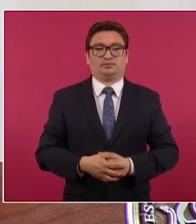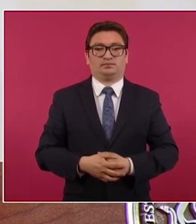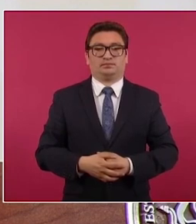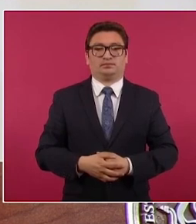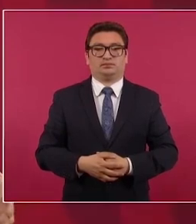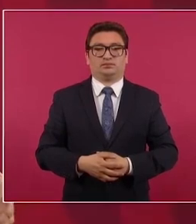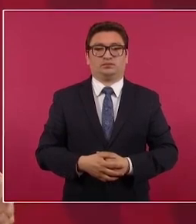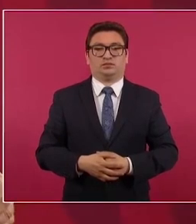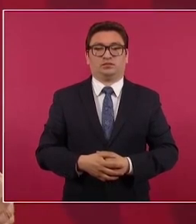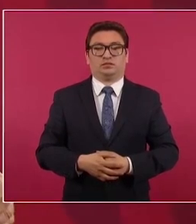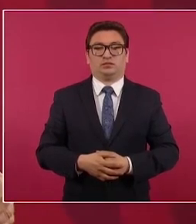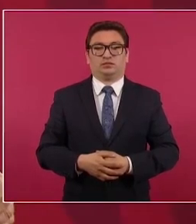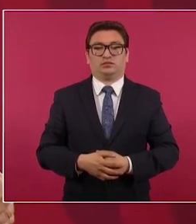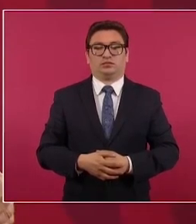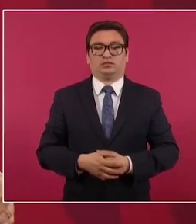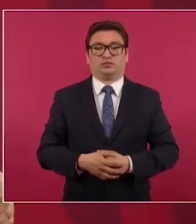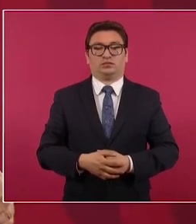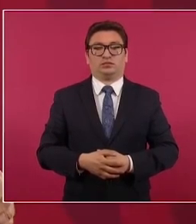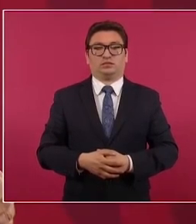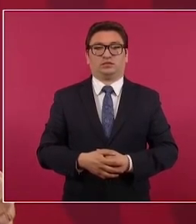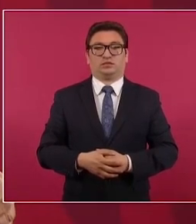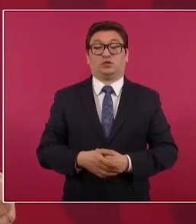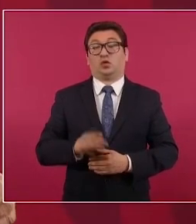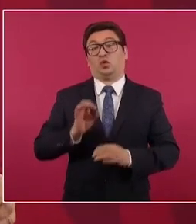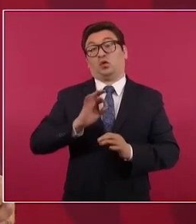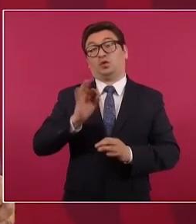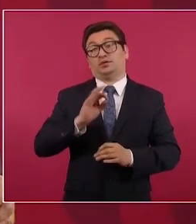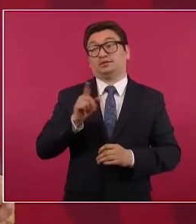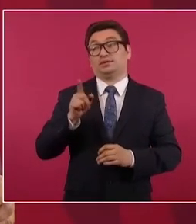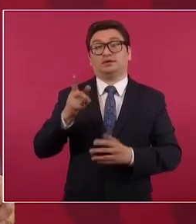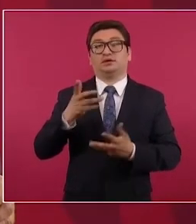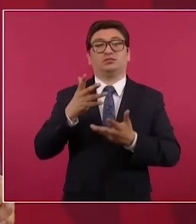o sin vocación democrática